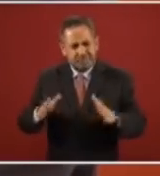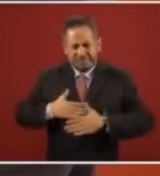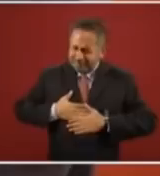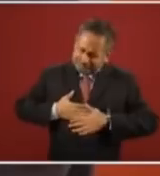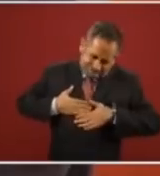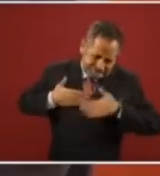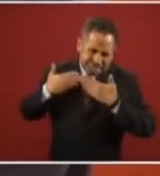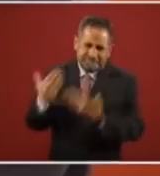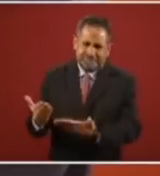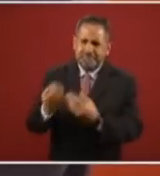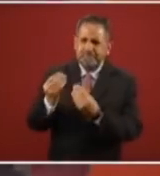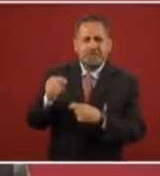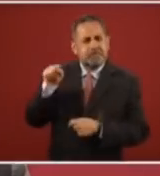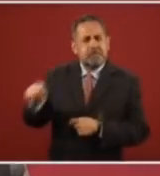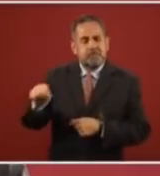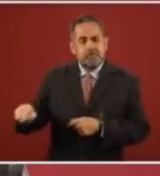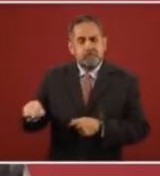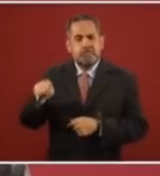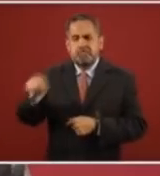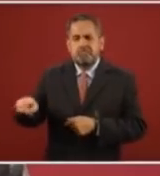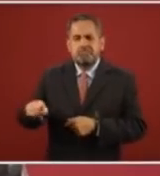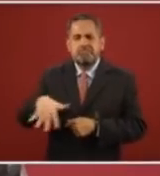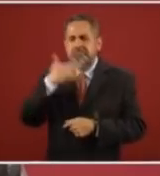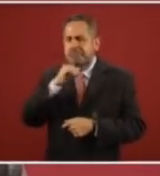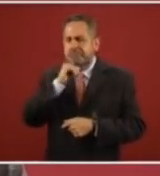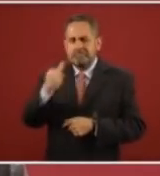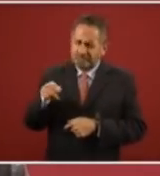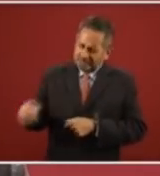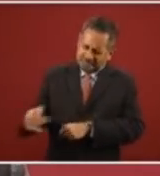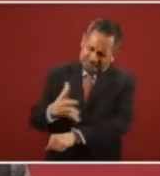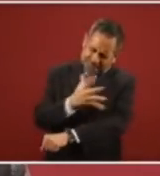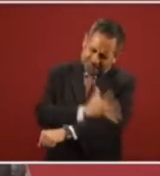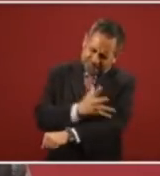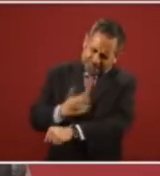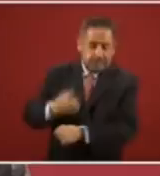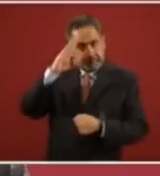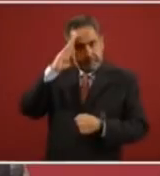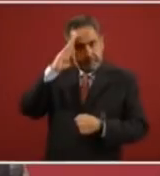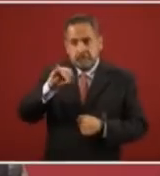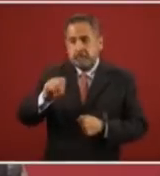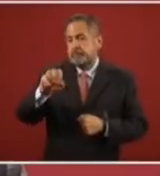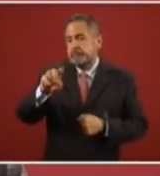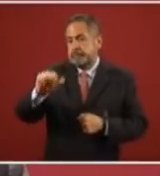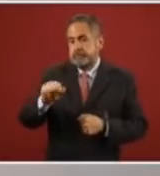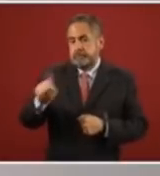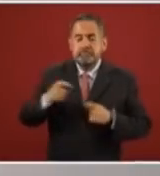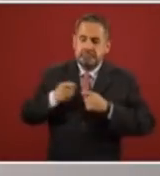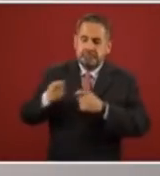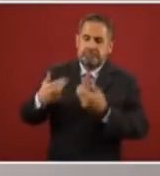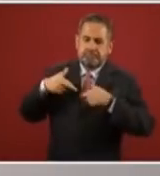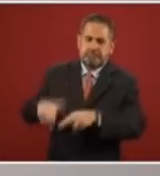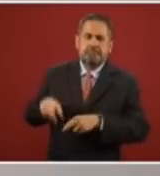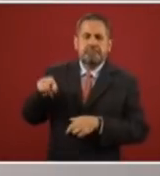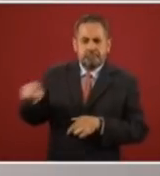mucha confianza, porque es incorruptible, sí, el almirante Ojeda. Bien. Me representa y